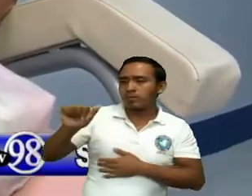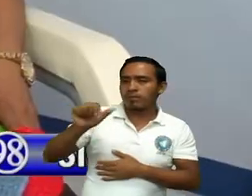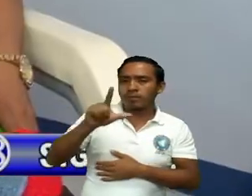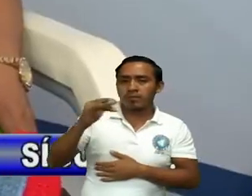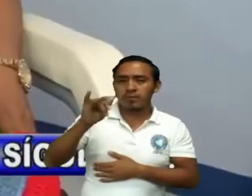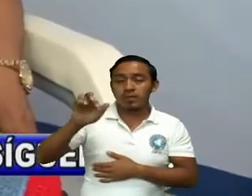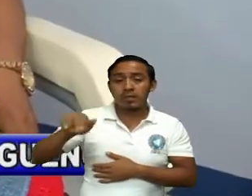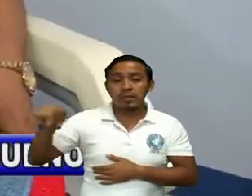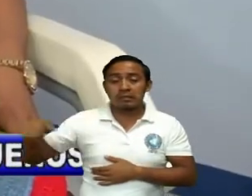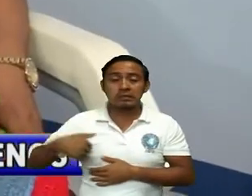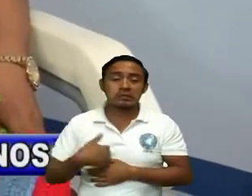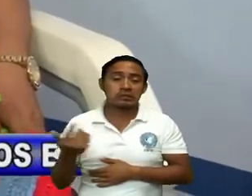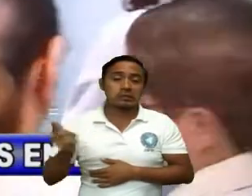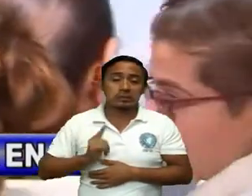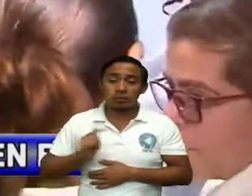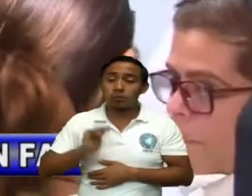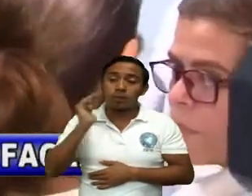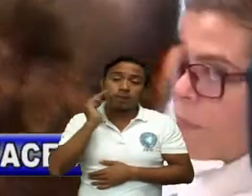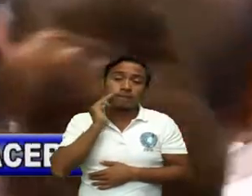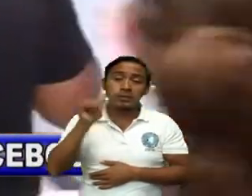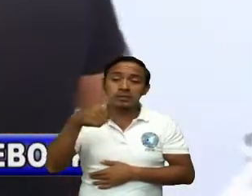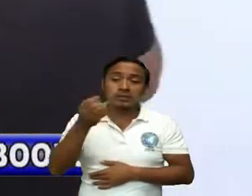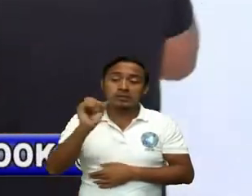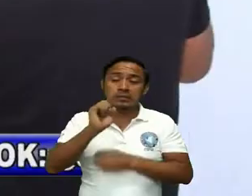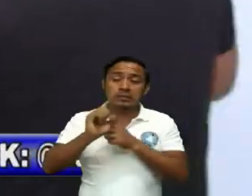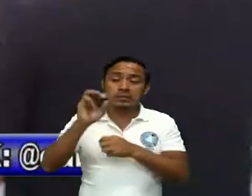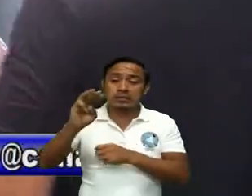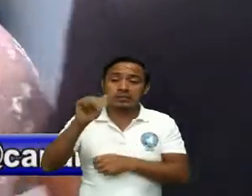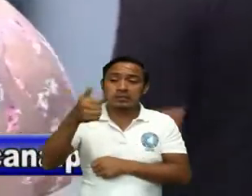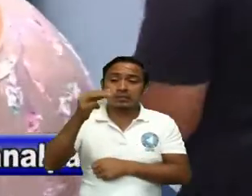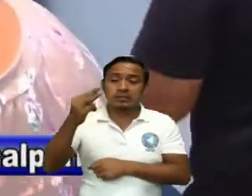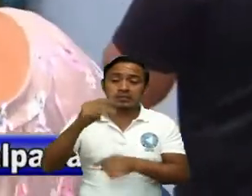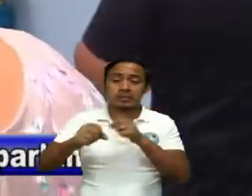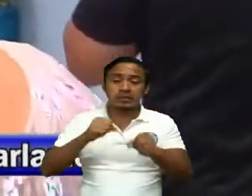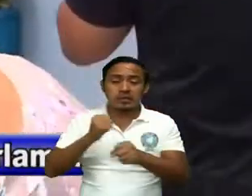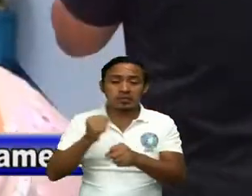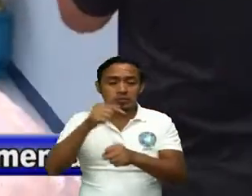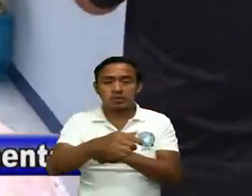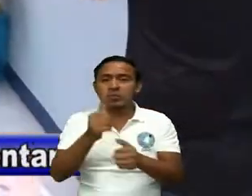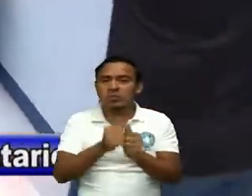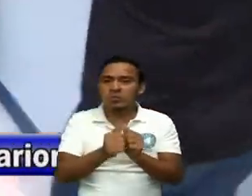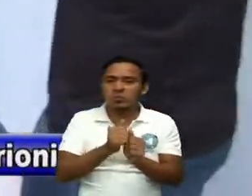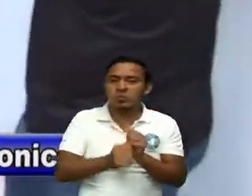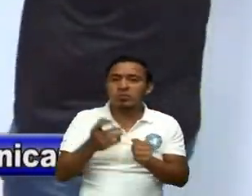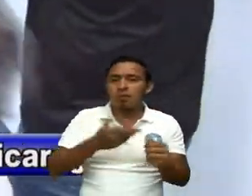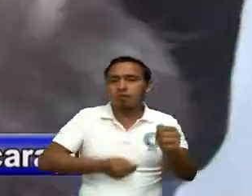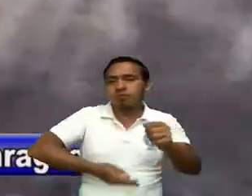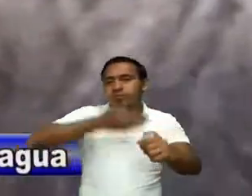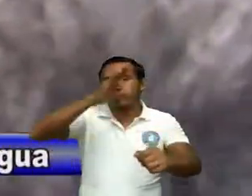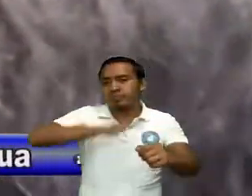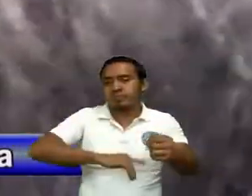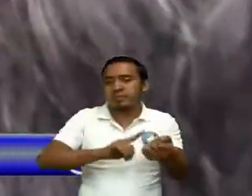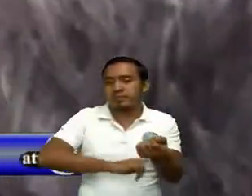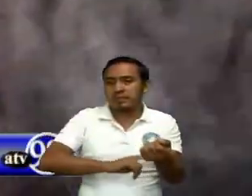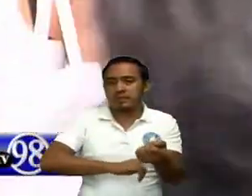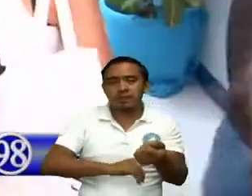tiene a su mamá de 63 años de edad ingresada hace un mes con complicaciones por la presión y